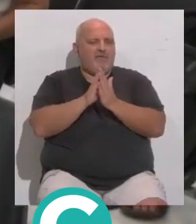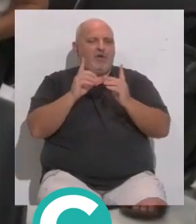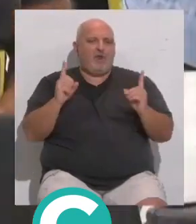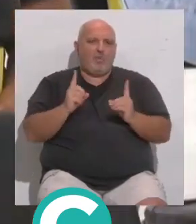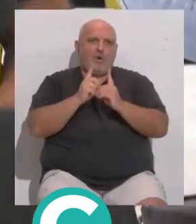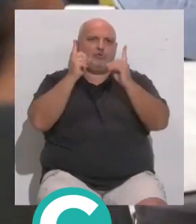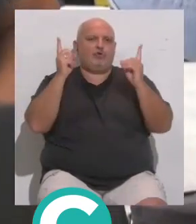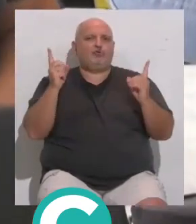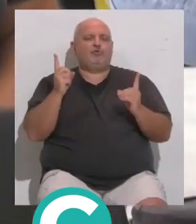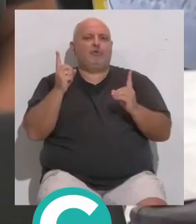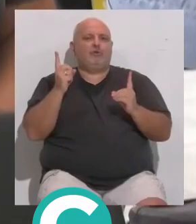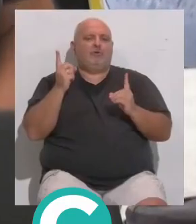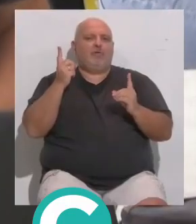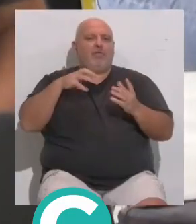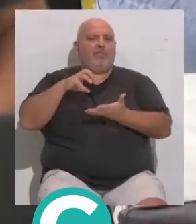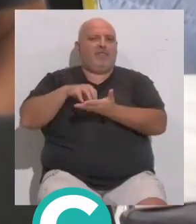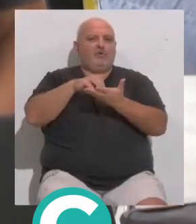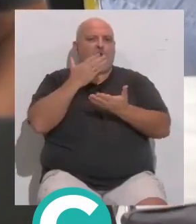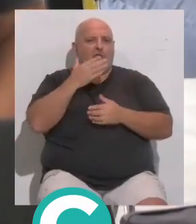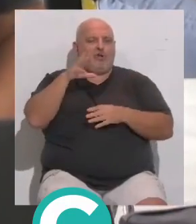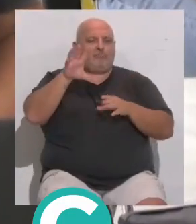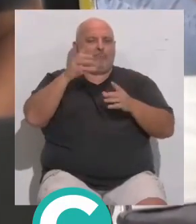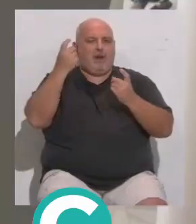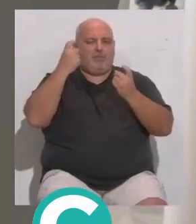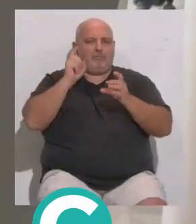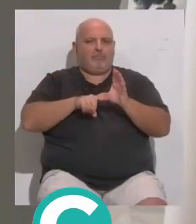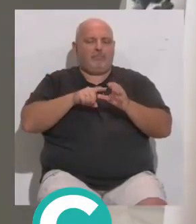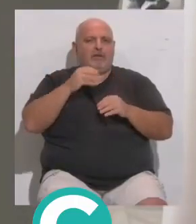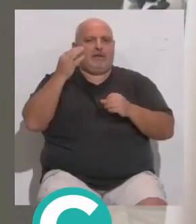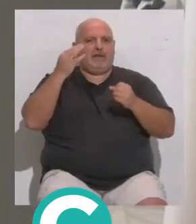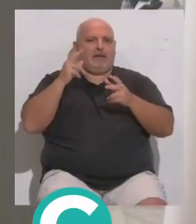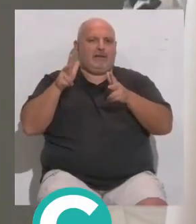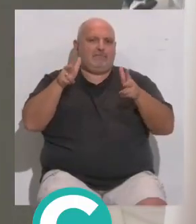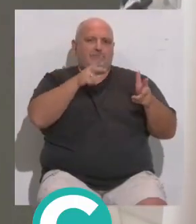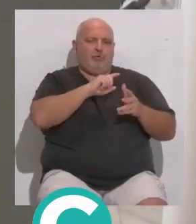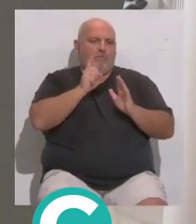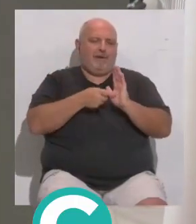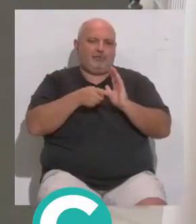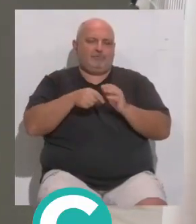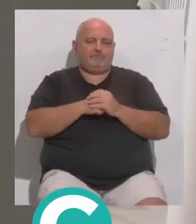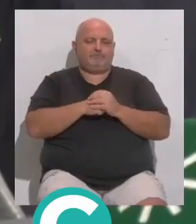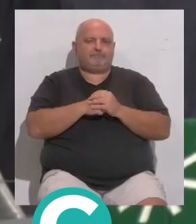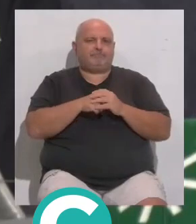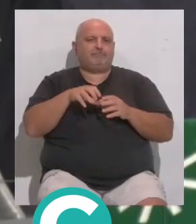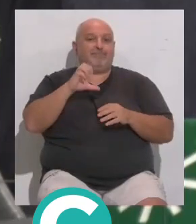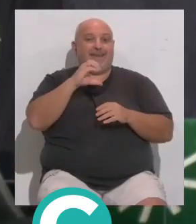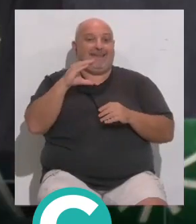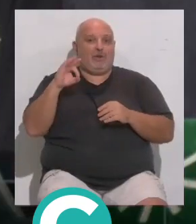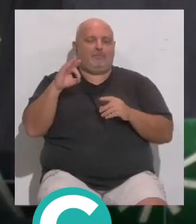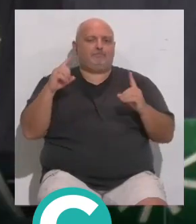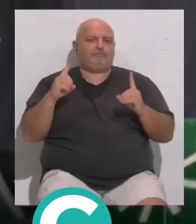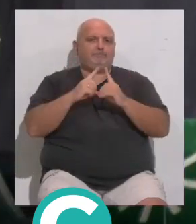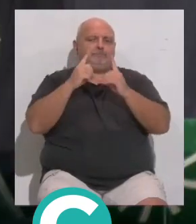encuentros, representaciones en centros educativos y residencias de artistas. El ECO será un espacio de